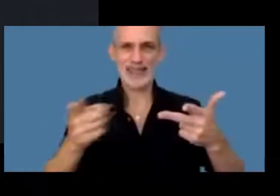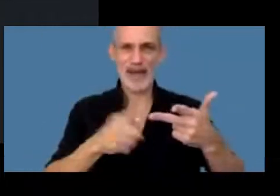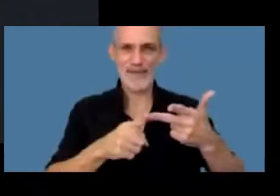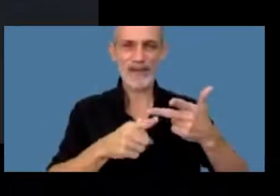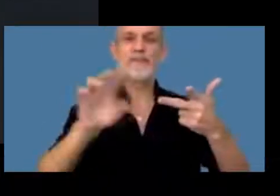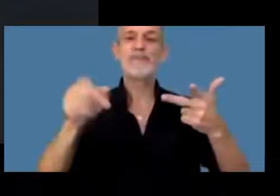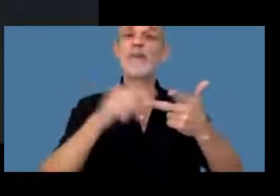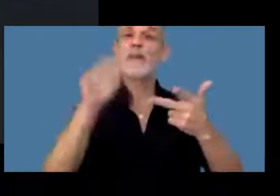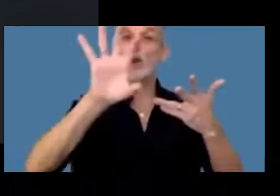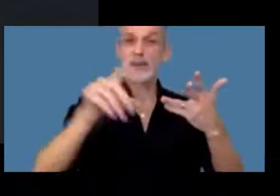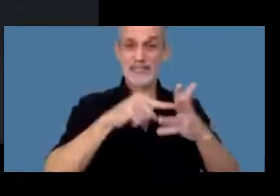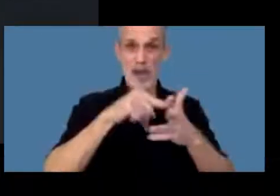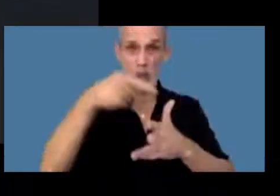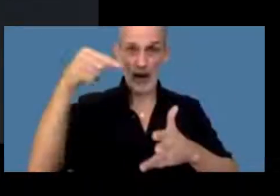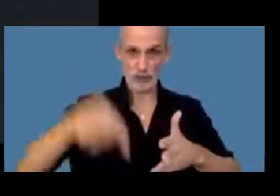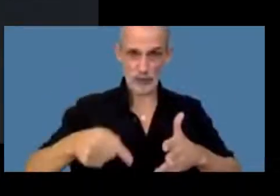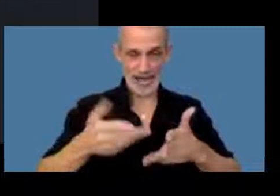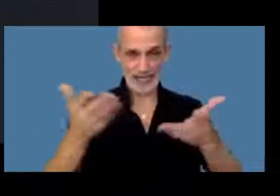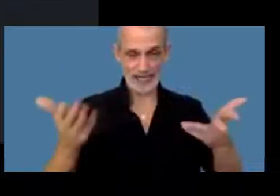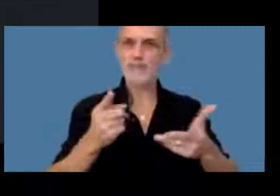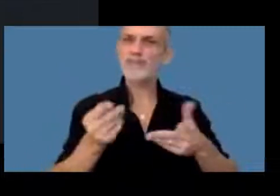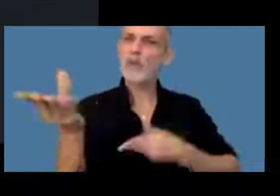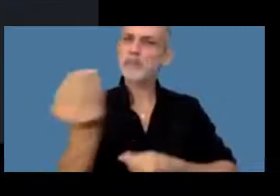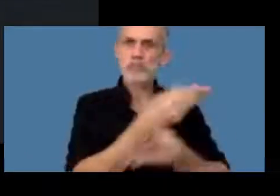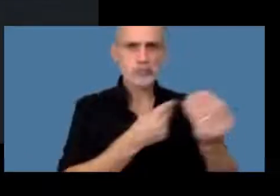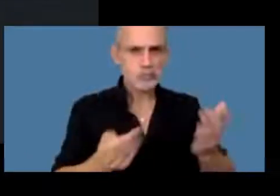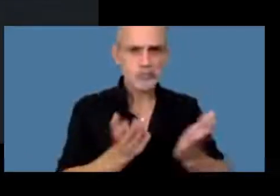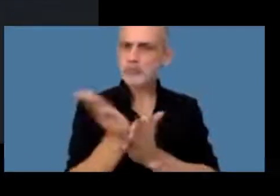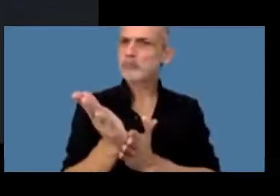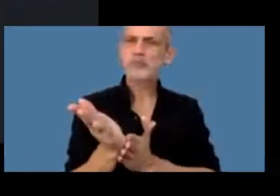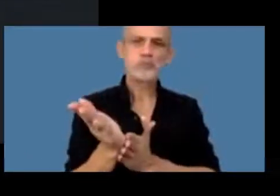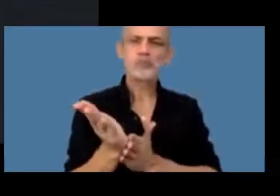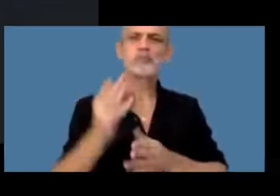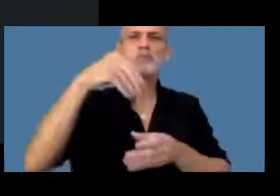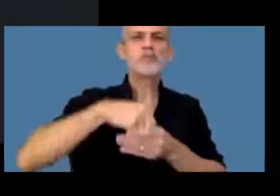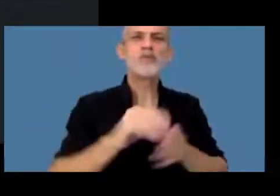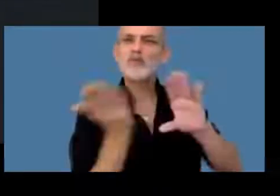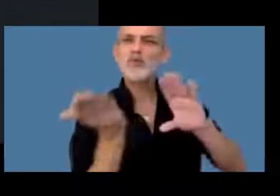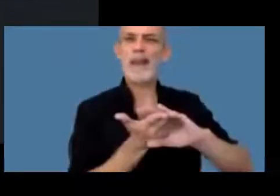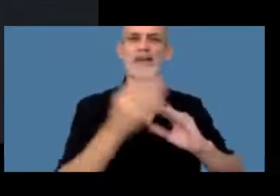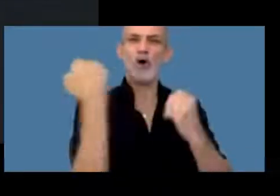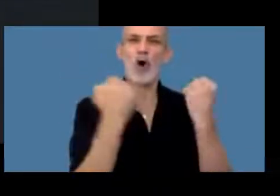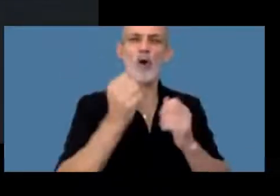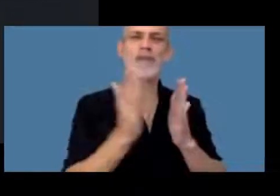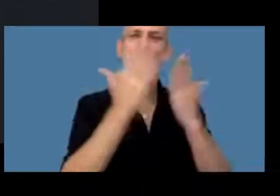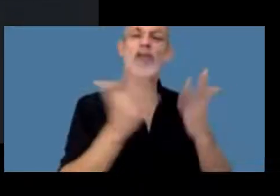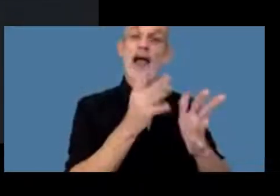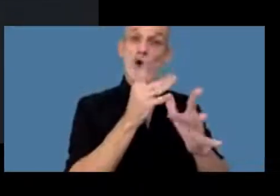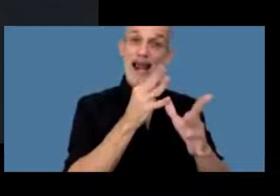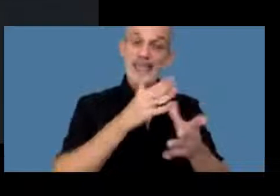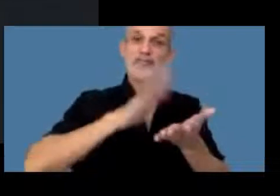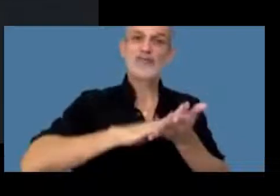provincia de Buenos Aires. Es colaborador permanente en el suplemento económico del diario Clarín en temas